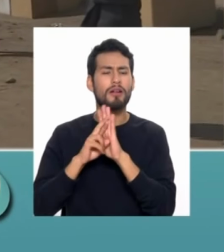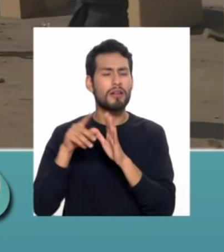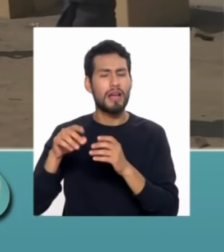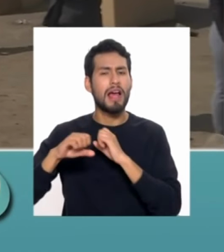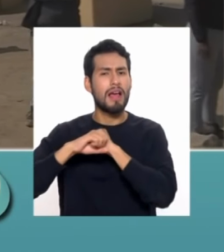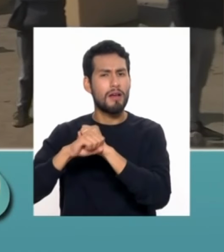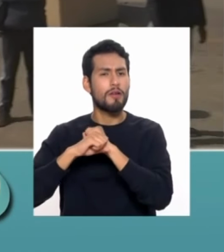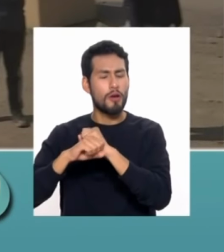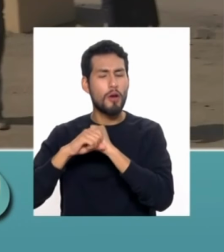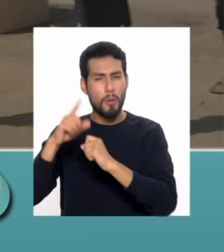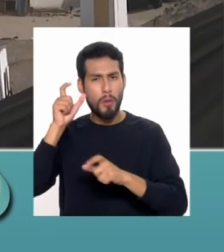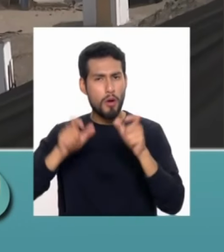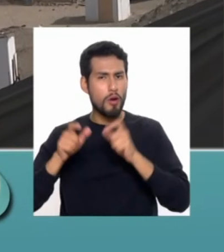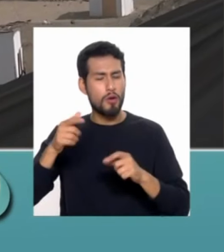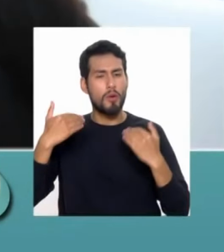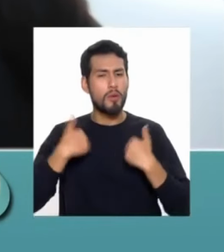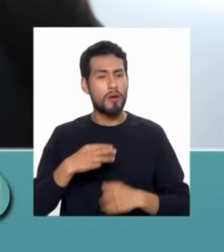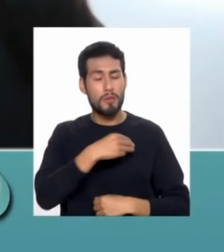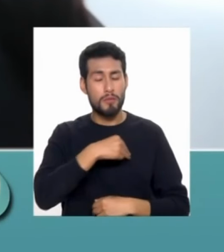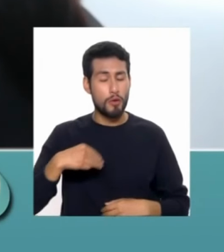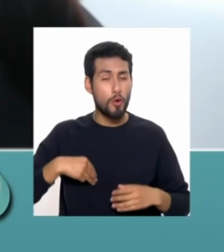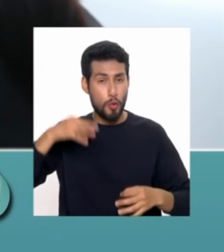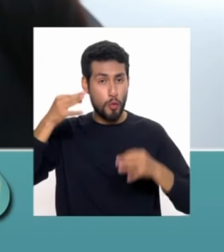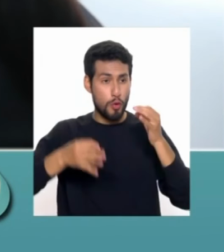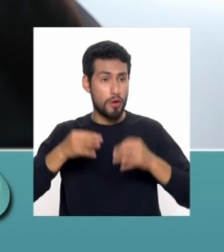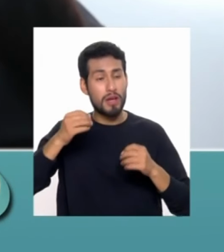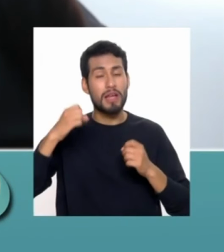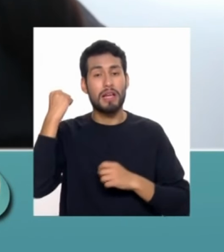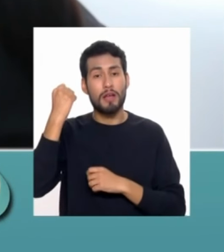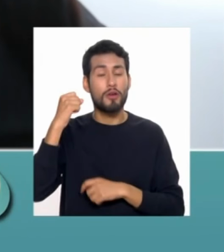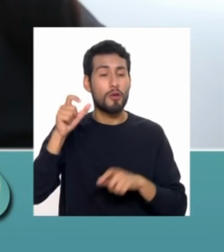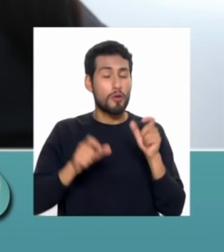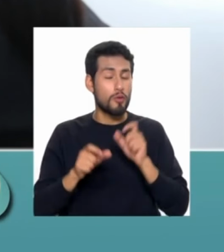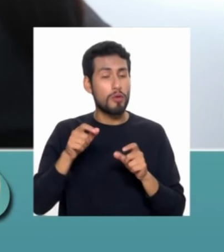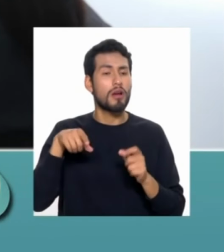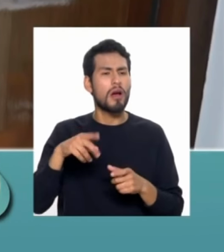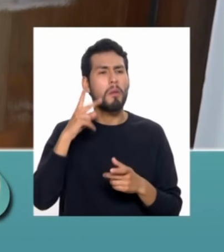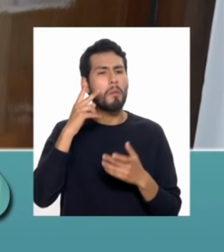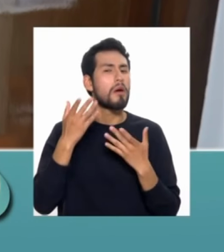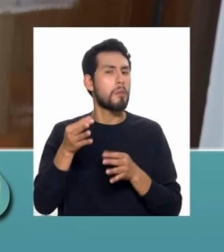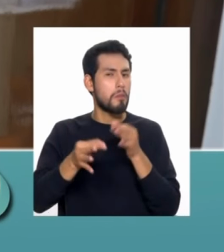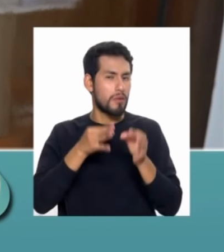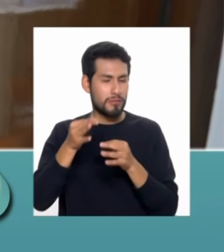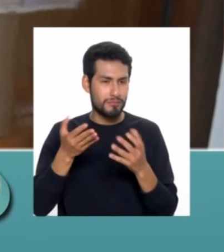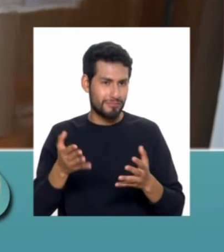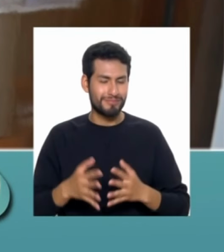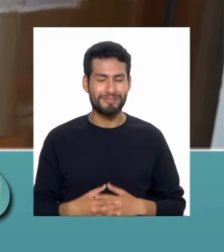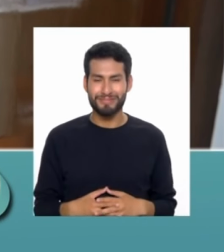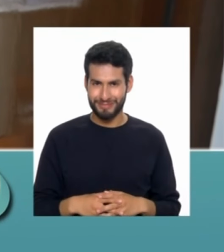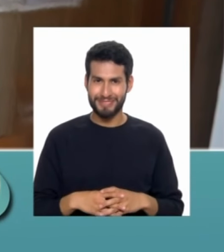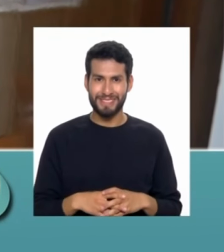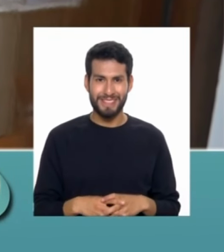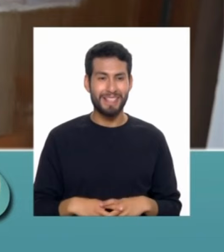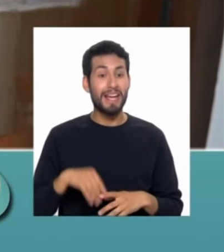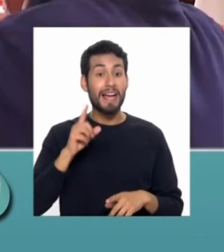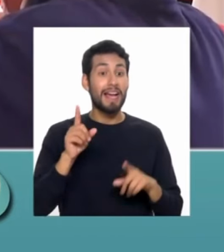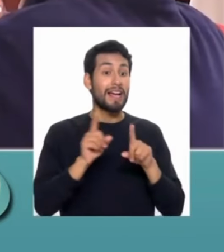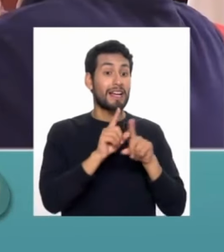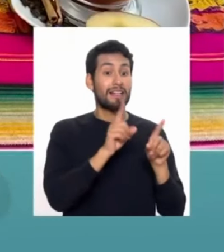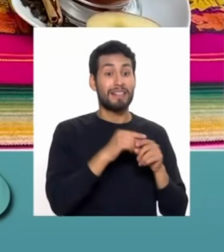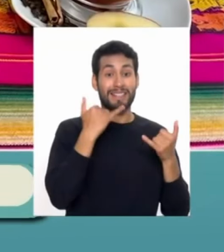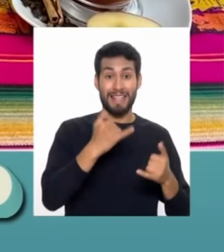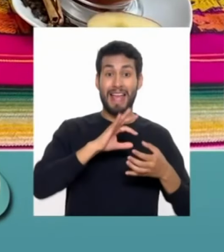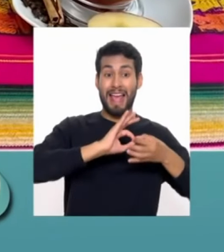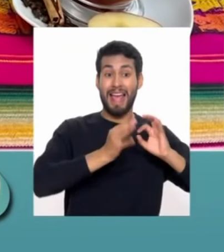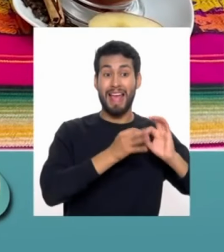la Defensa Pública del Ministerio de Justicia y Derechos Humanos, nos acompaña para conversar al respecto. Bueno, y además,